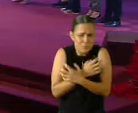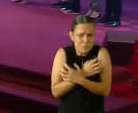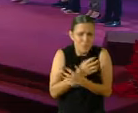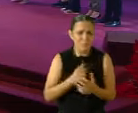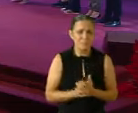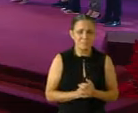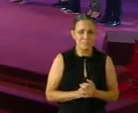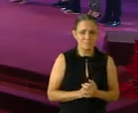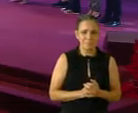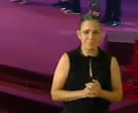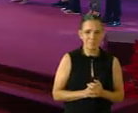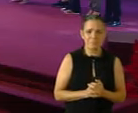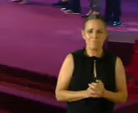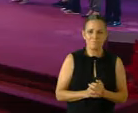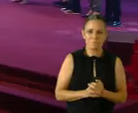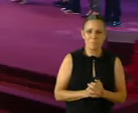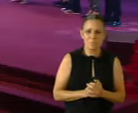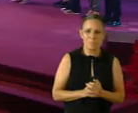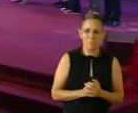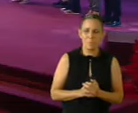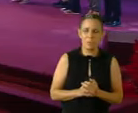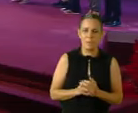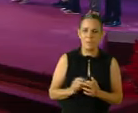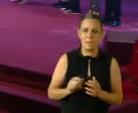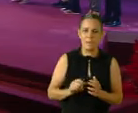más. Adelante, la próxima.